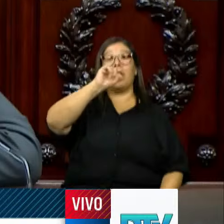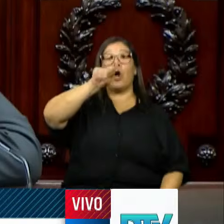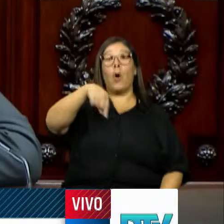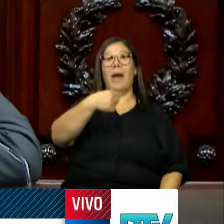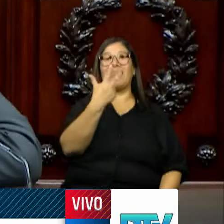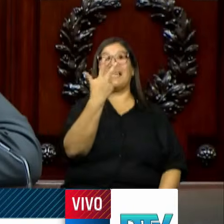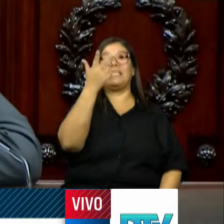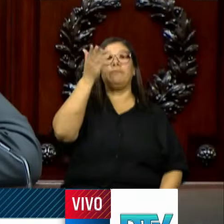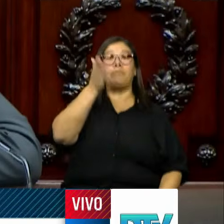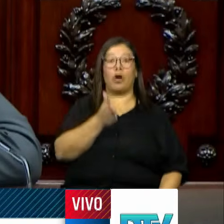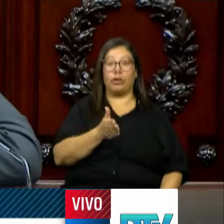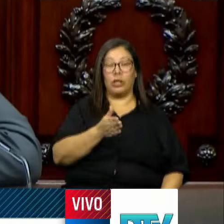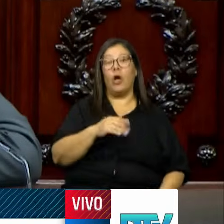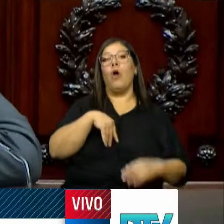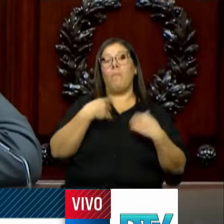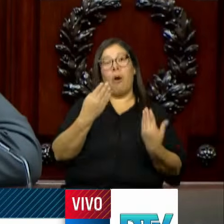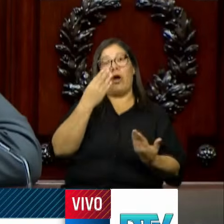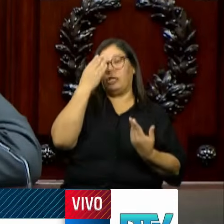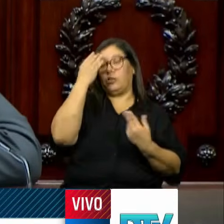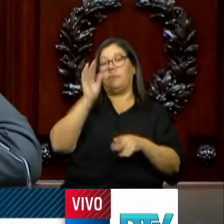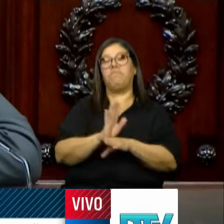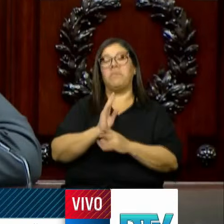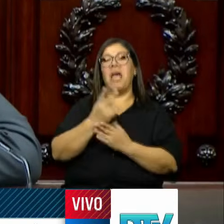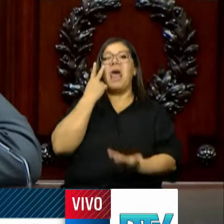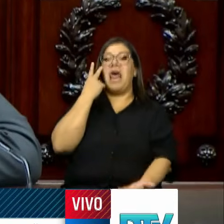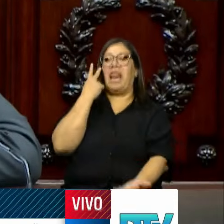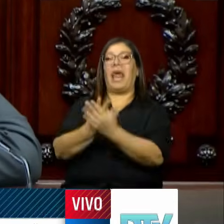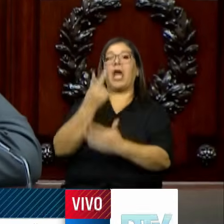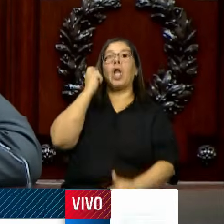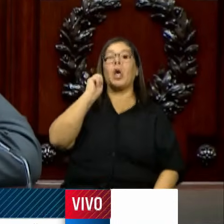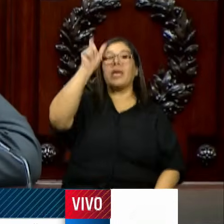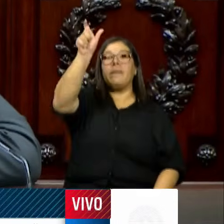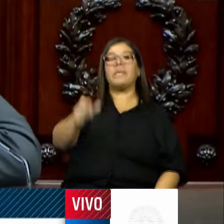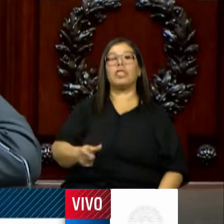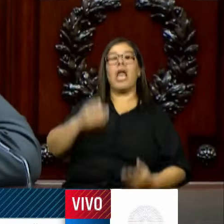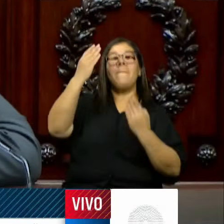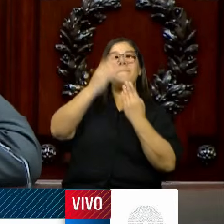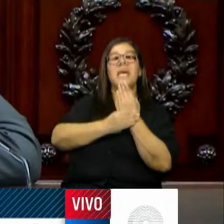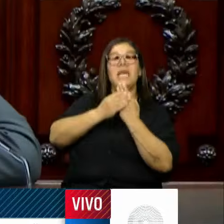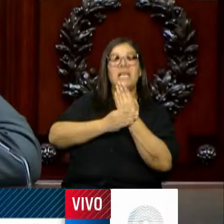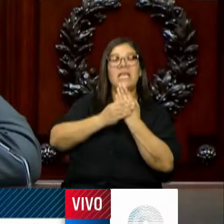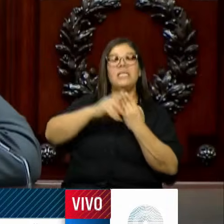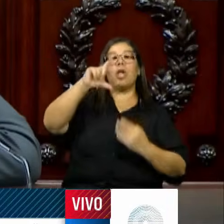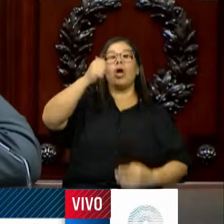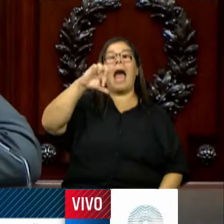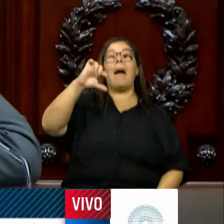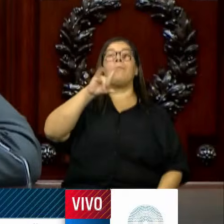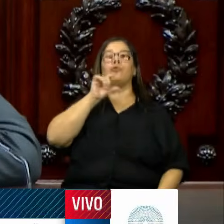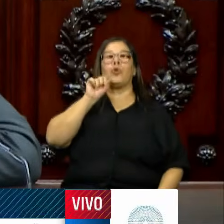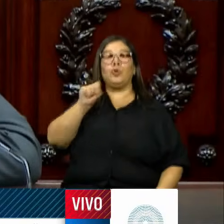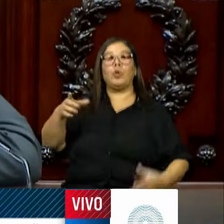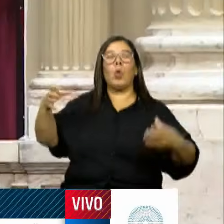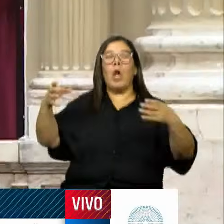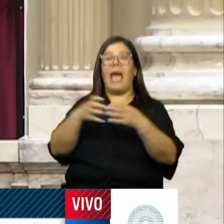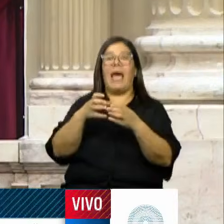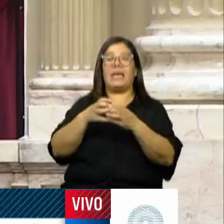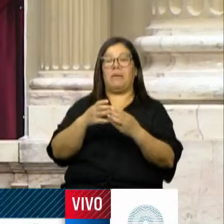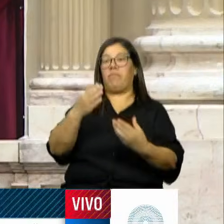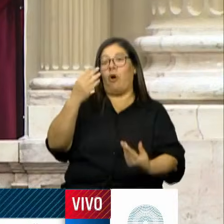0,3%. Mi reconocimiento al ministro de Economía, Luis Toto Caputo, y el enorme equipo que lo